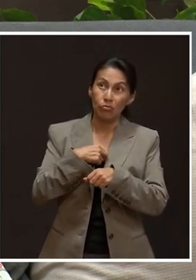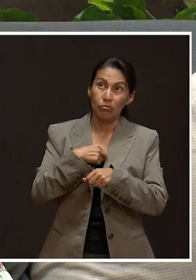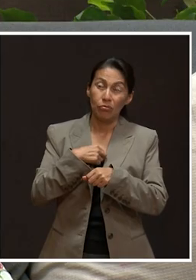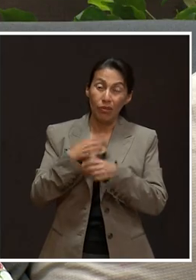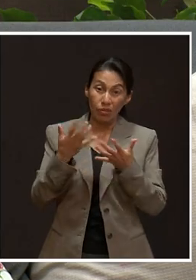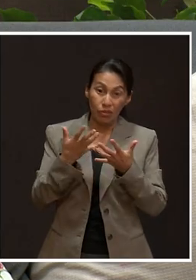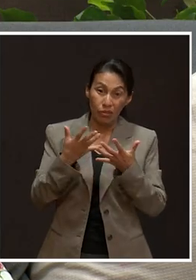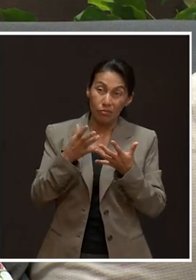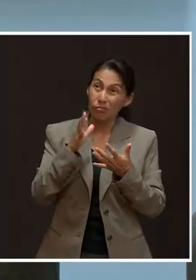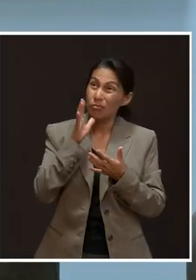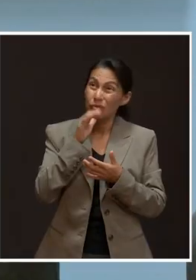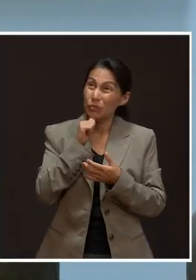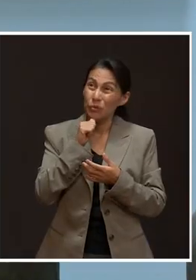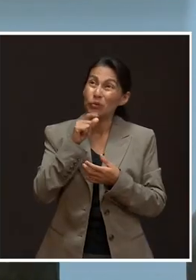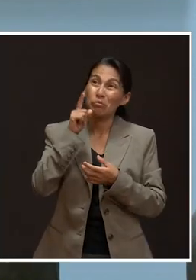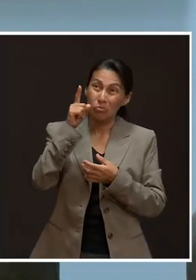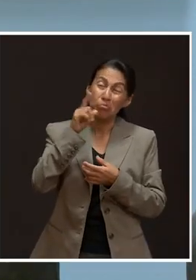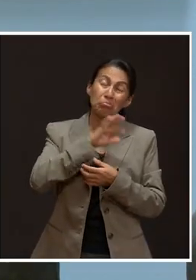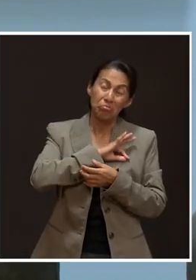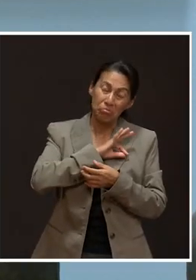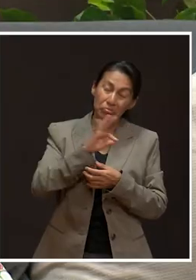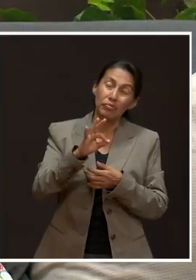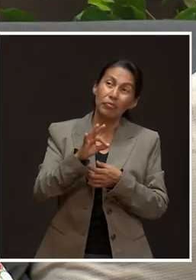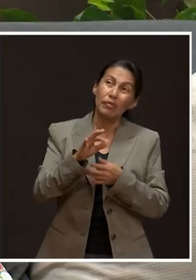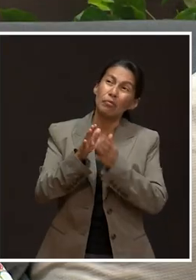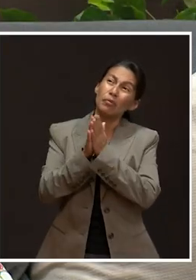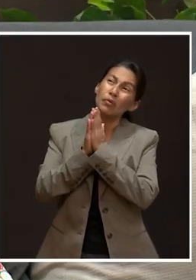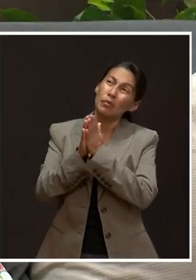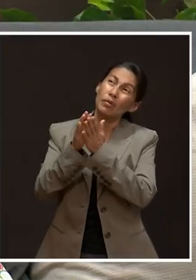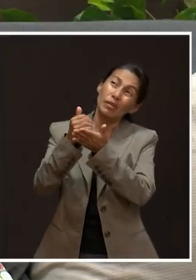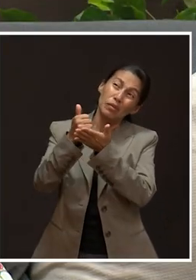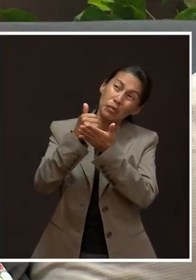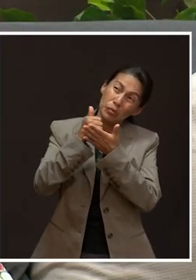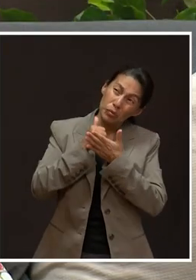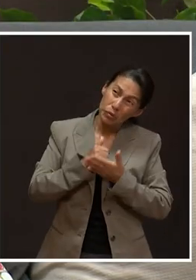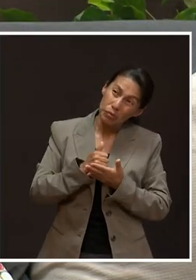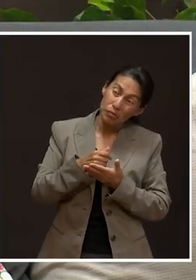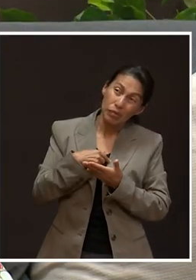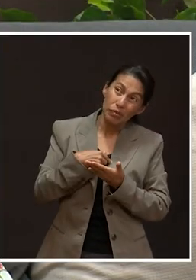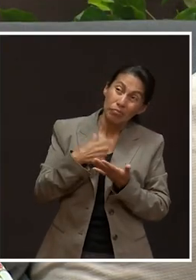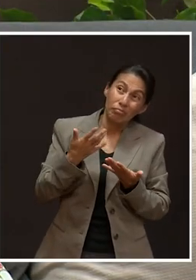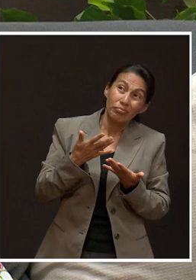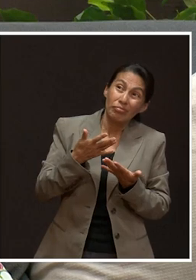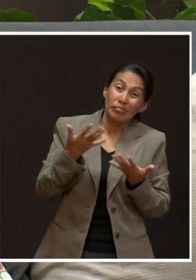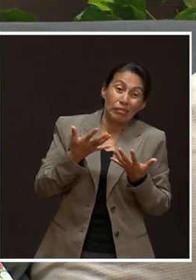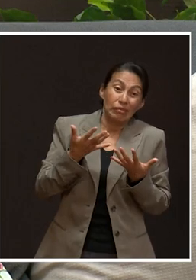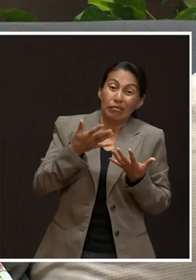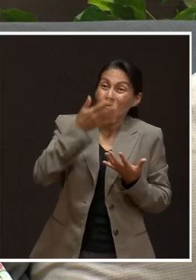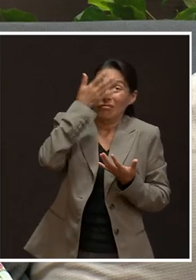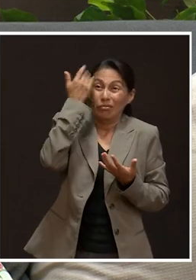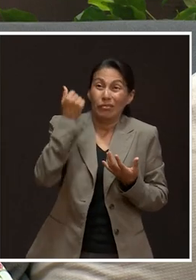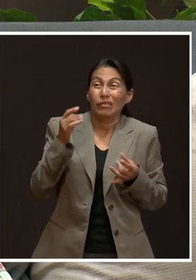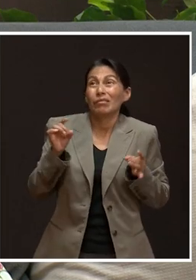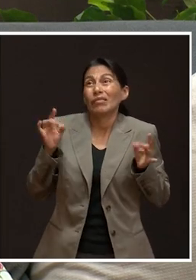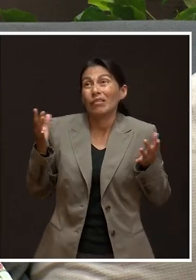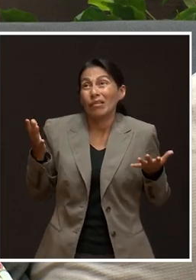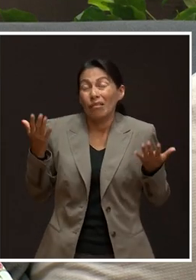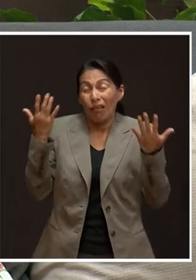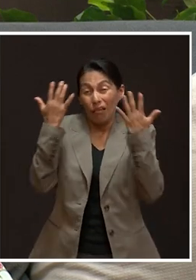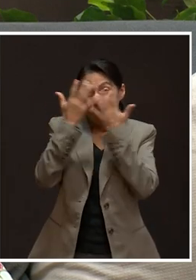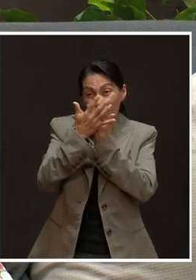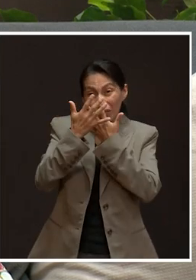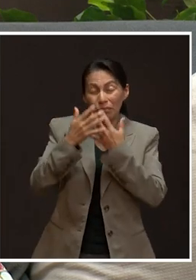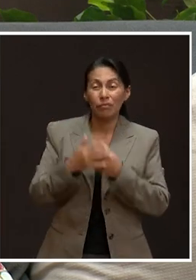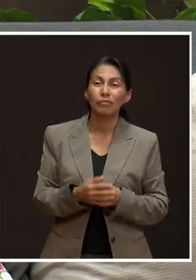sino que solamente tú puedes hacerlo. Así que pues ayúdame porque no sé qué hacer. Y me puse a llorar, a llorar,